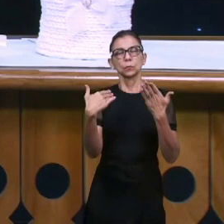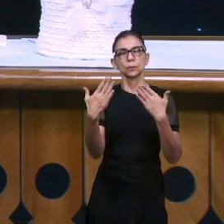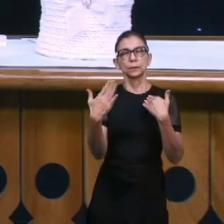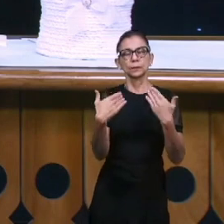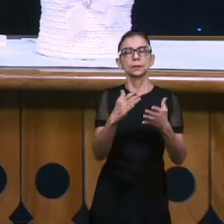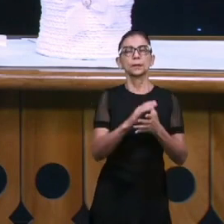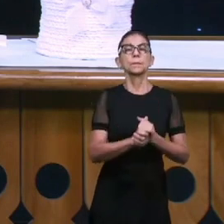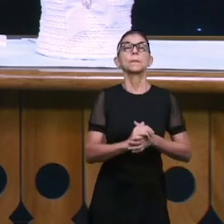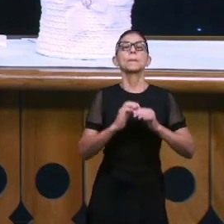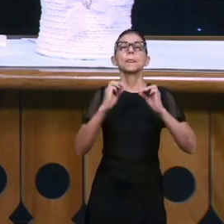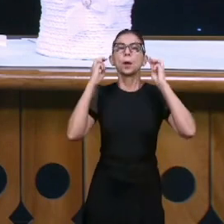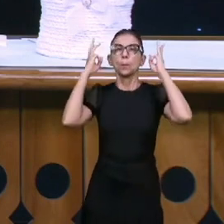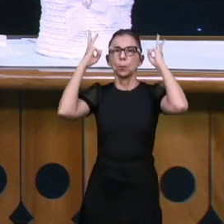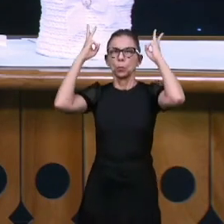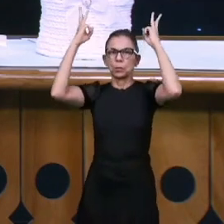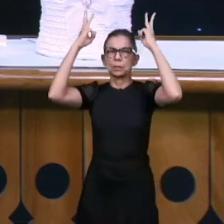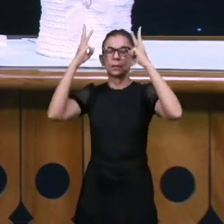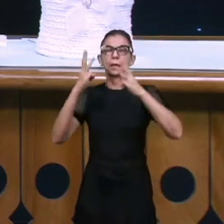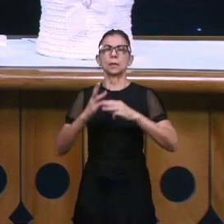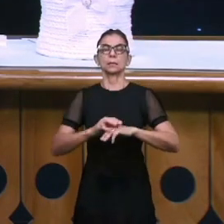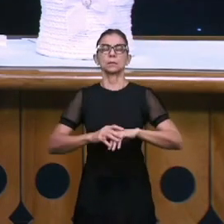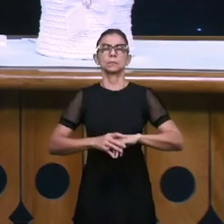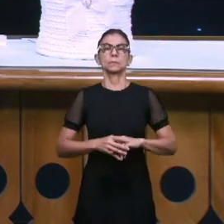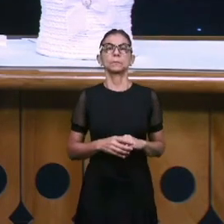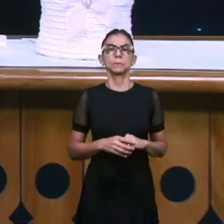Josué y de forma noble,